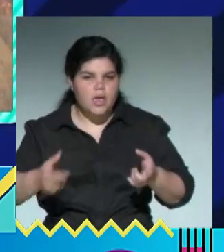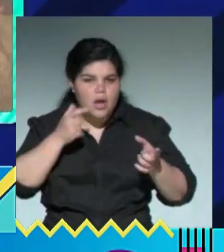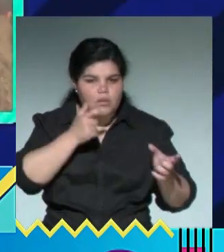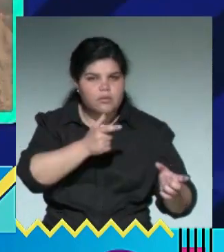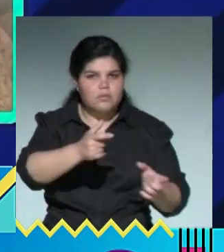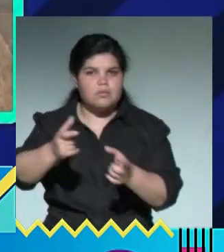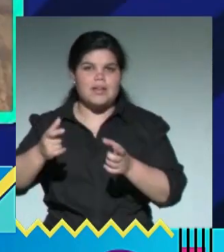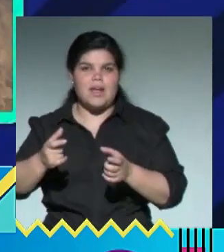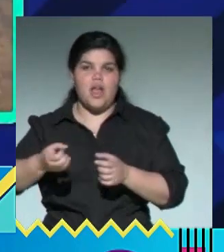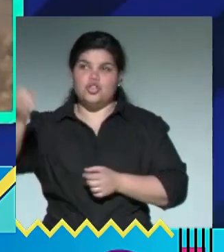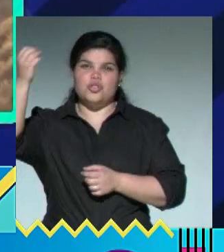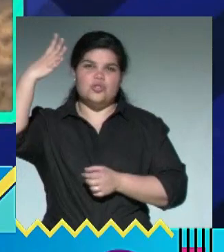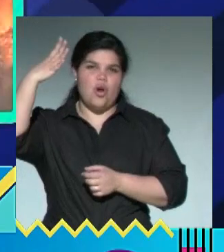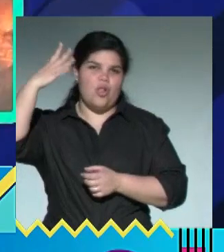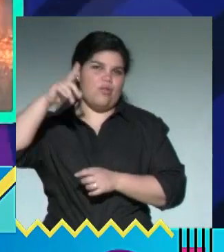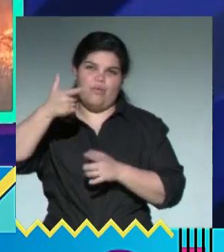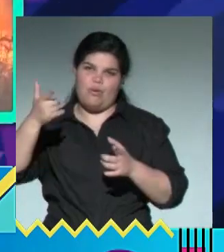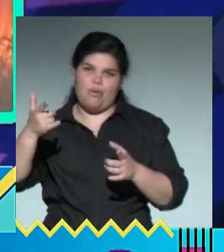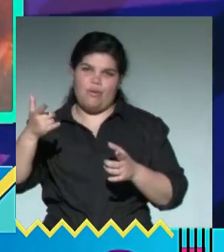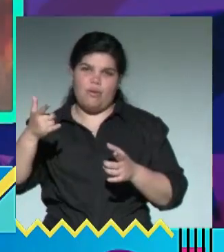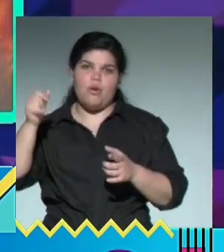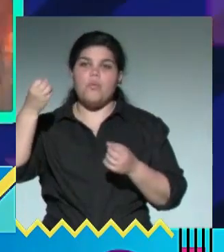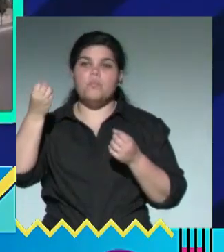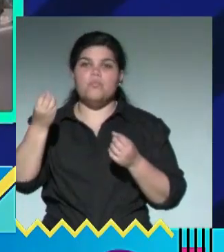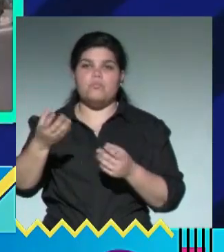esa. Después se puede utilizar el cortafuego.